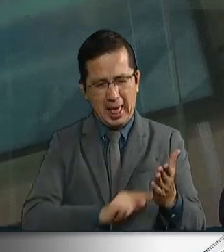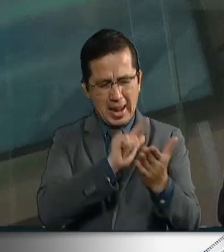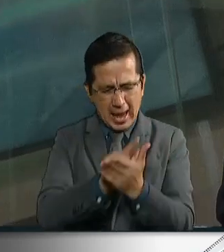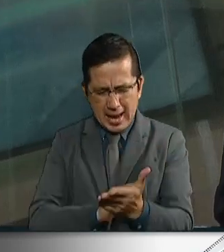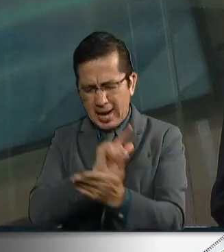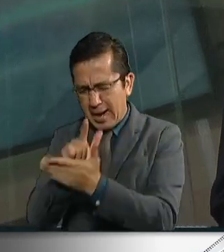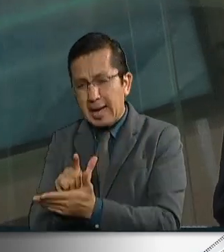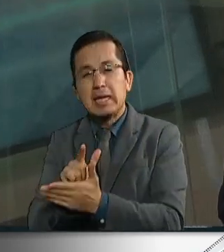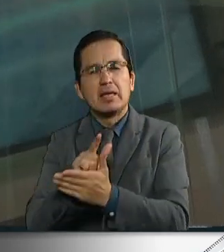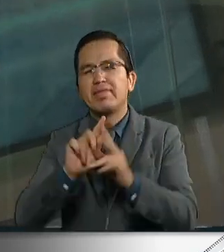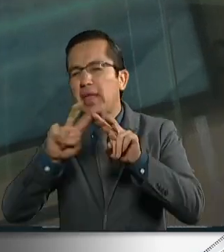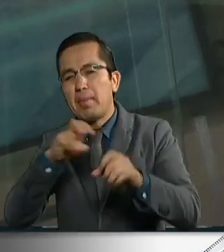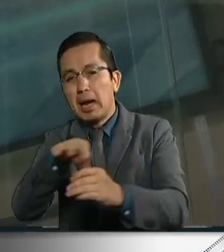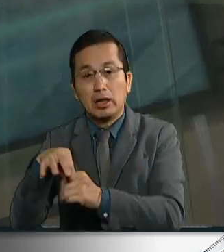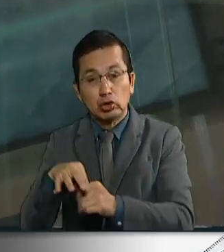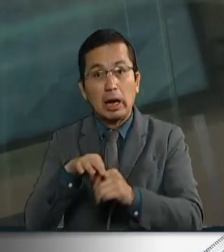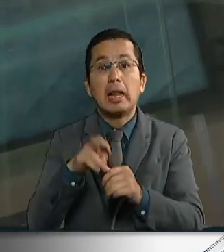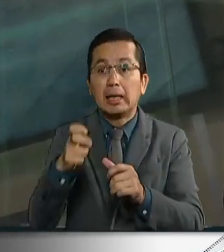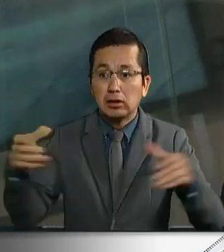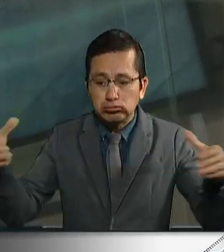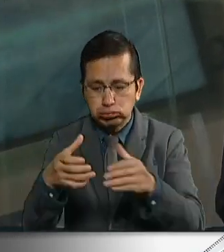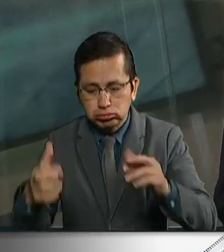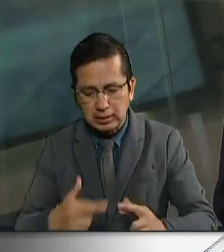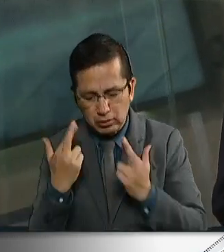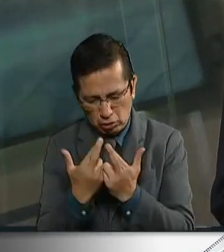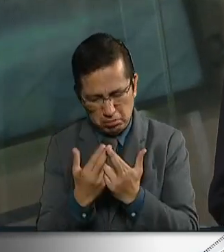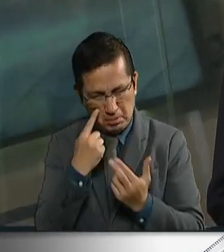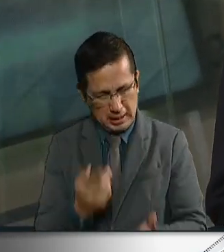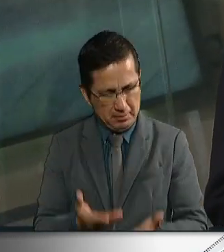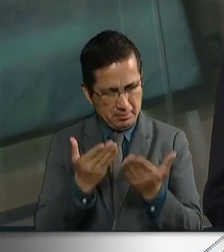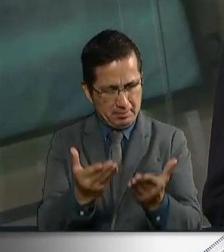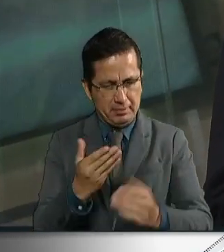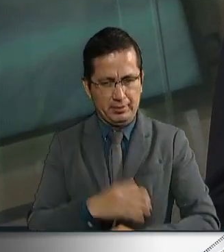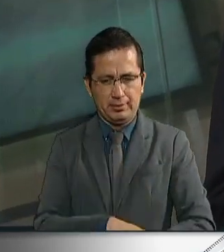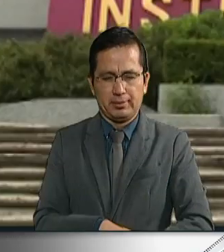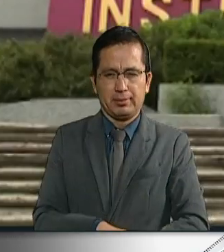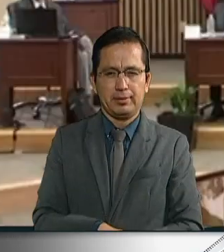materia electoral. Los detalles nos los tiene Adrián Aguilar.